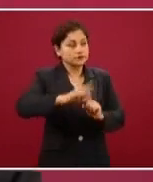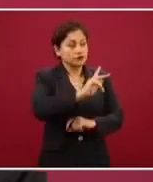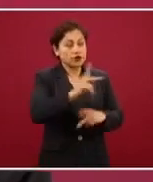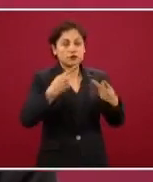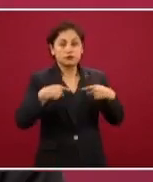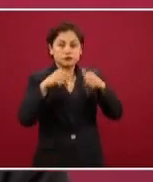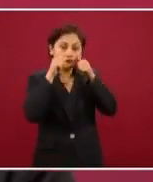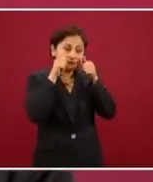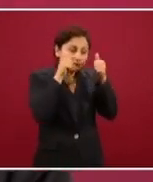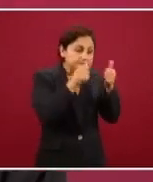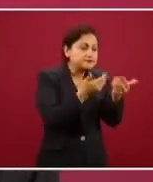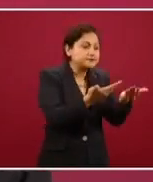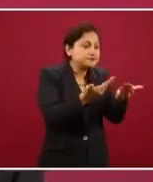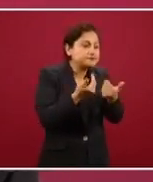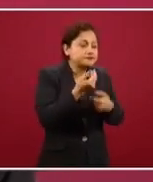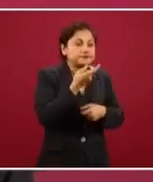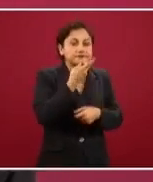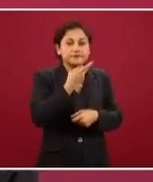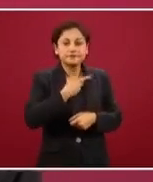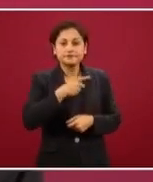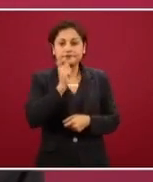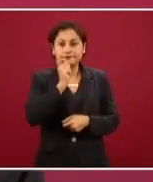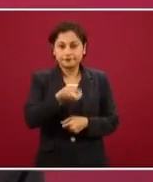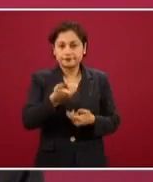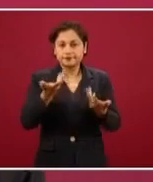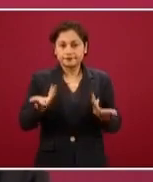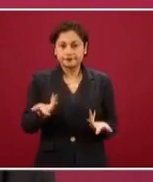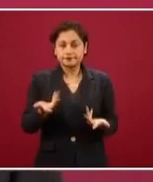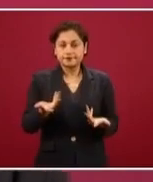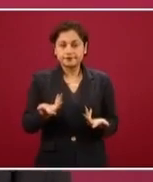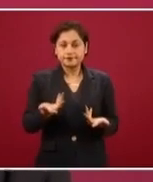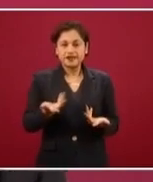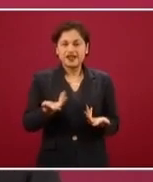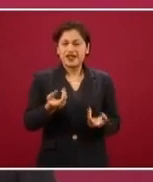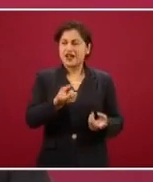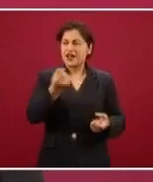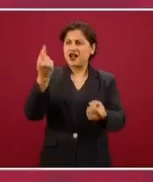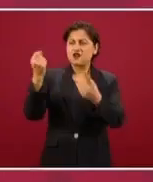dicen, se va a establecer un mal precedente